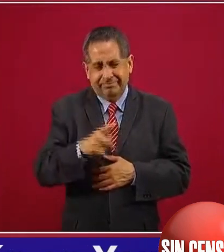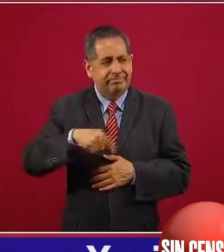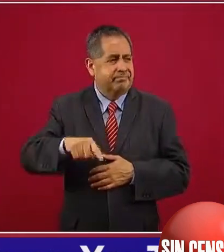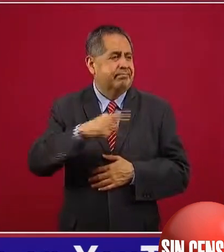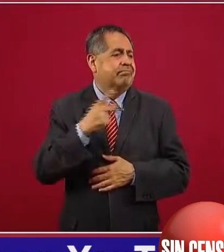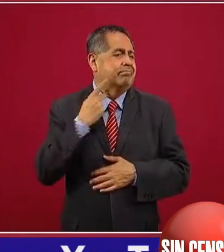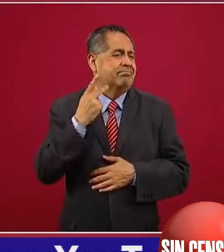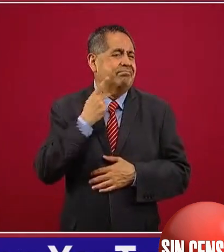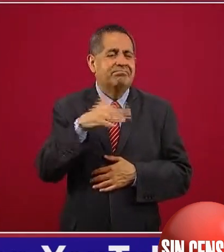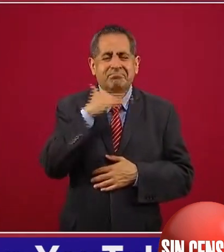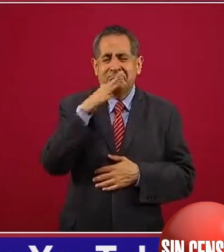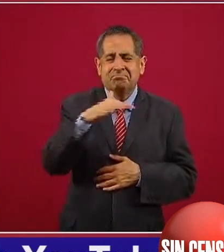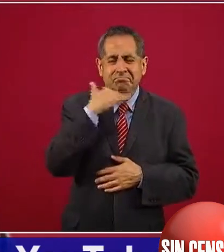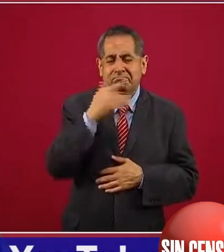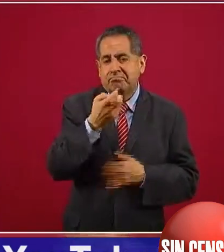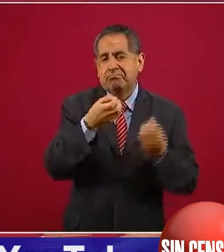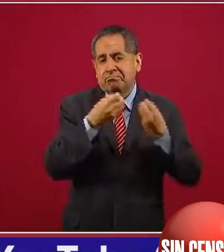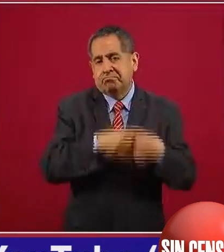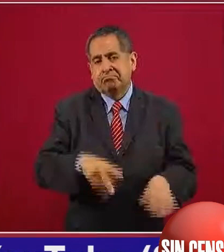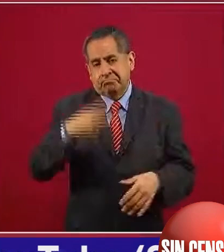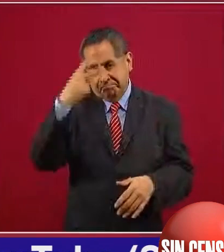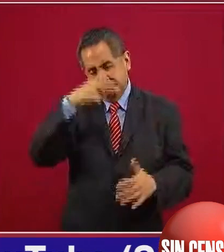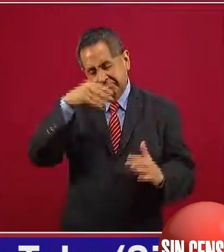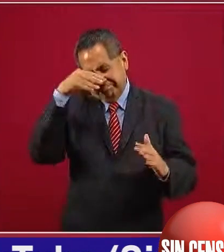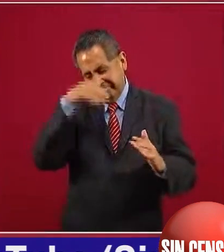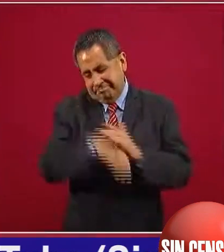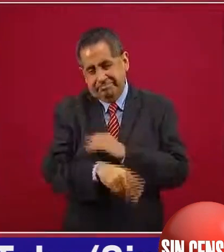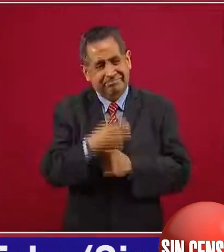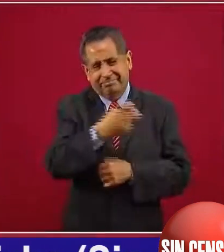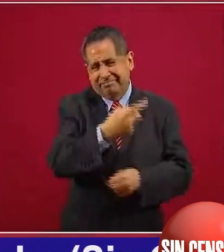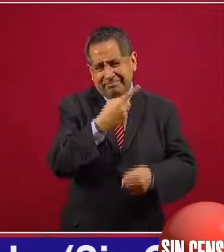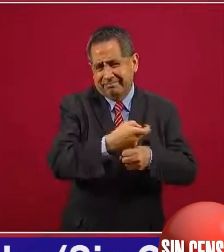política. Nada.